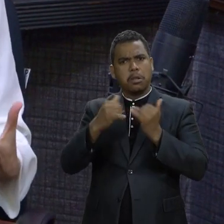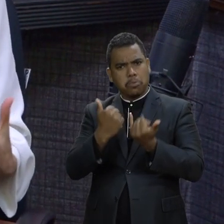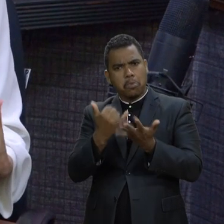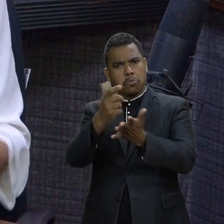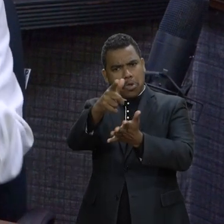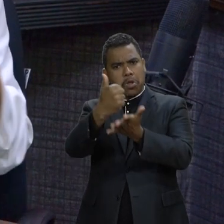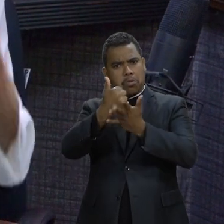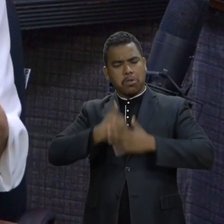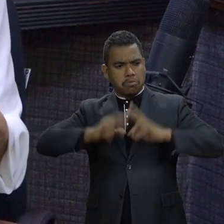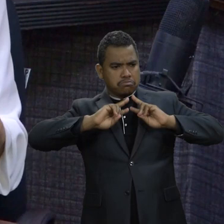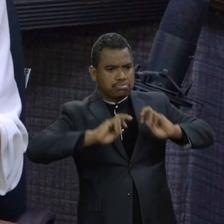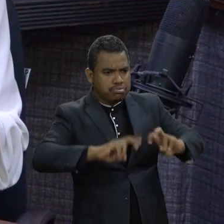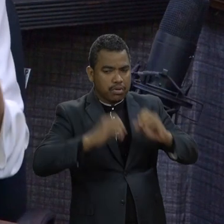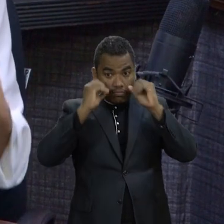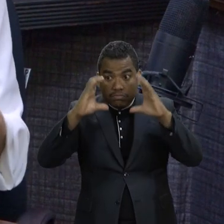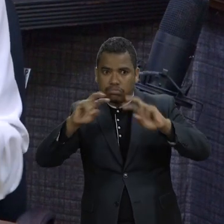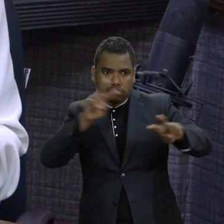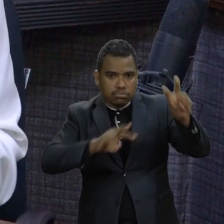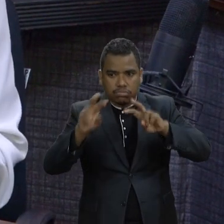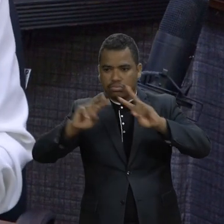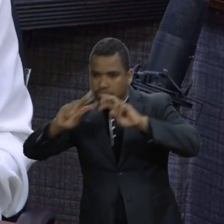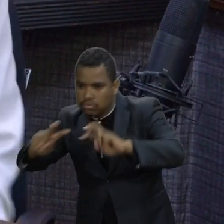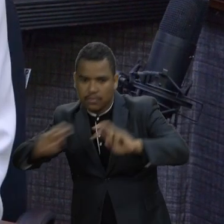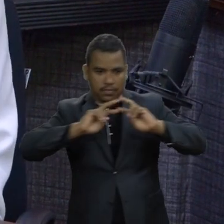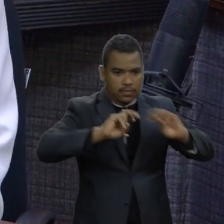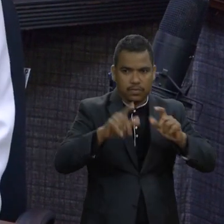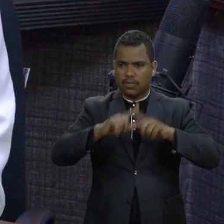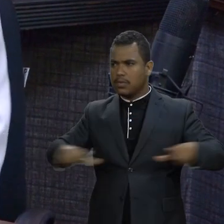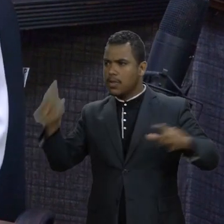Y claro, no somos muchos, pero somos buenos.